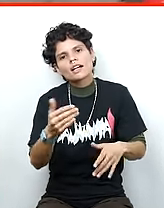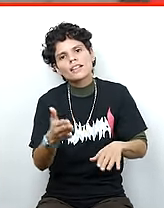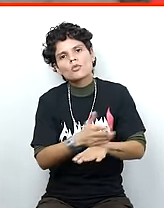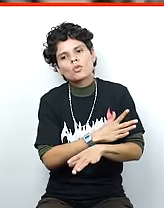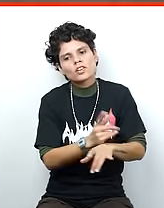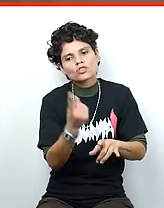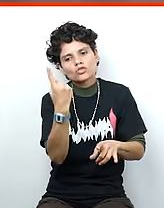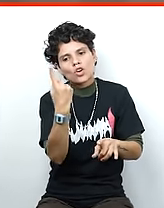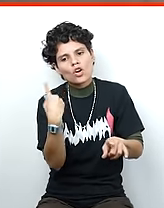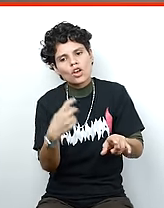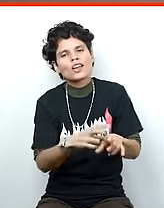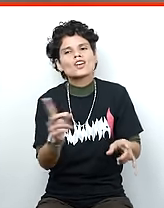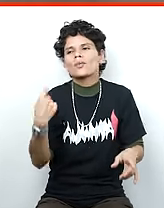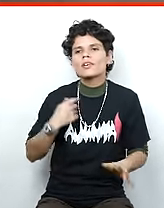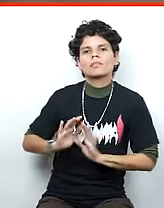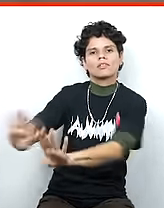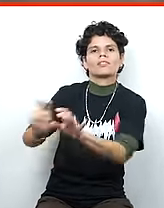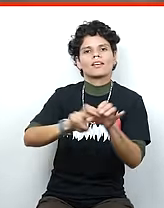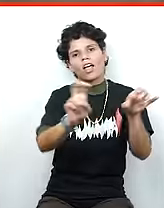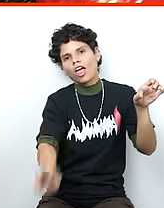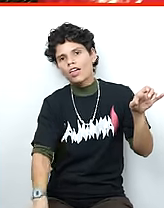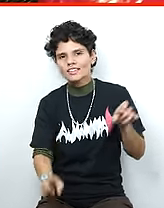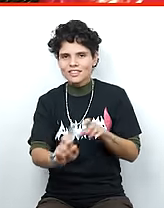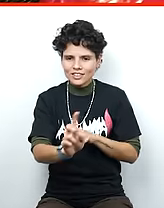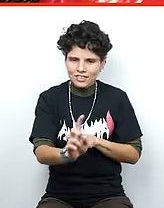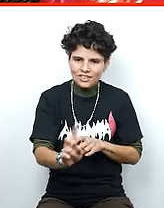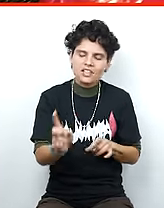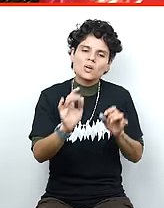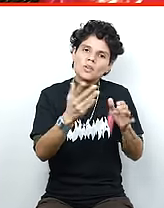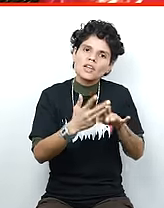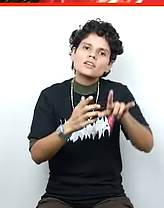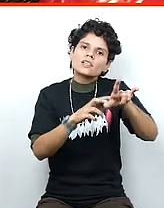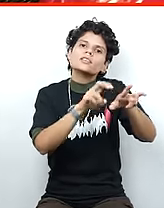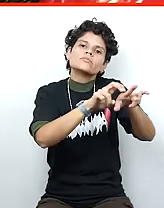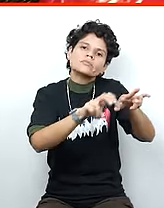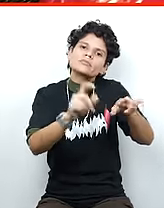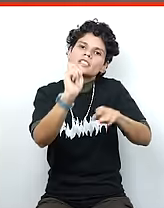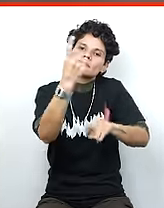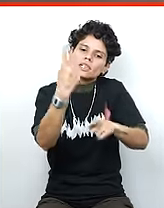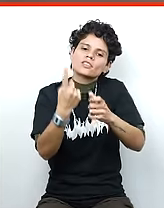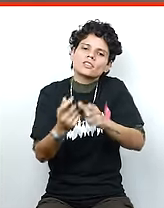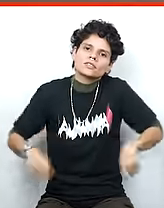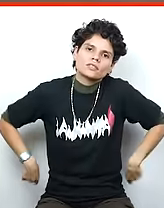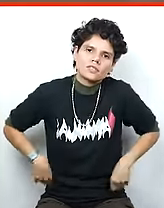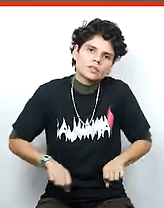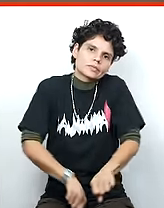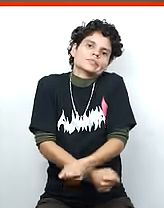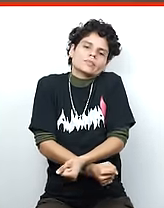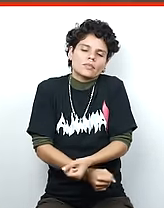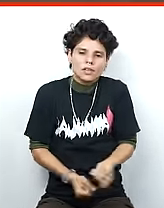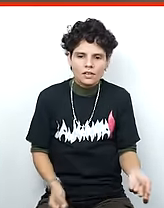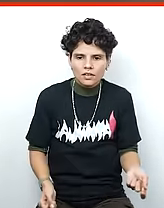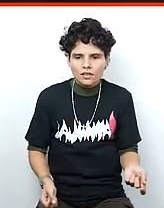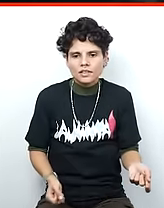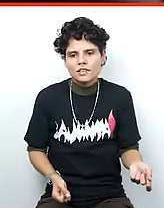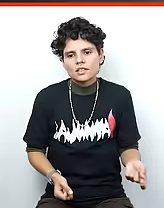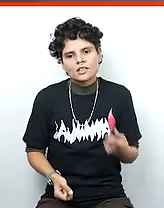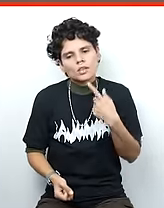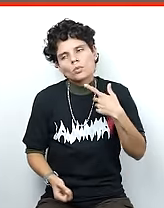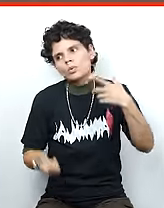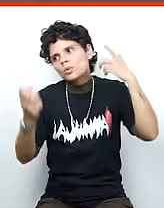Los gringos, pues, weón. Tirar pago por la ventana. No, pues antes que saliera el avión. Terrible, pues. Entonces, eso yo estaba para cagar, pues, y yo decía,